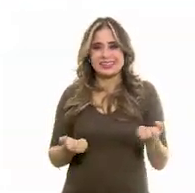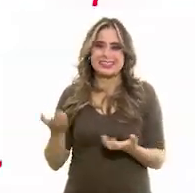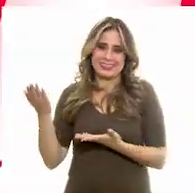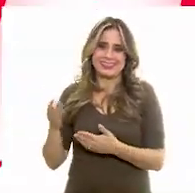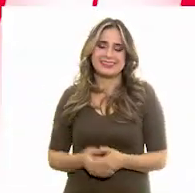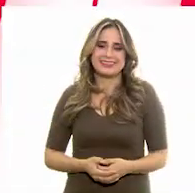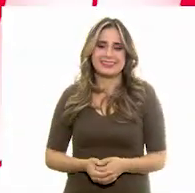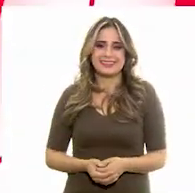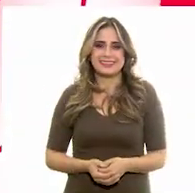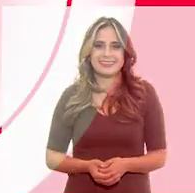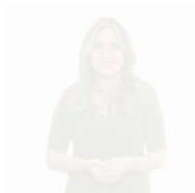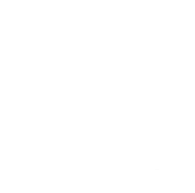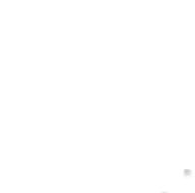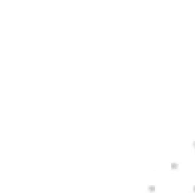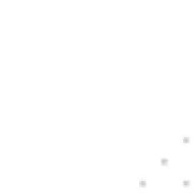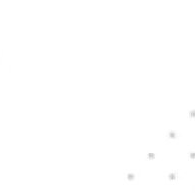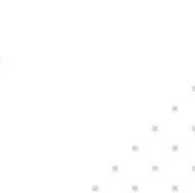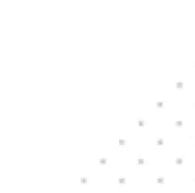Así de...